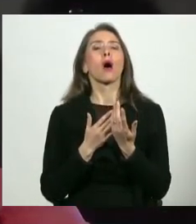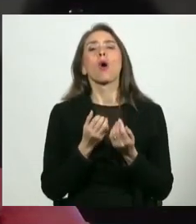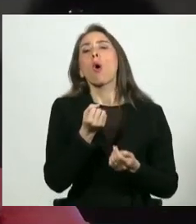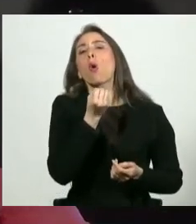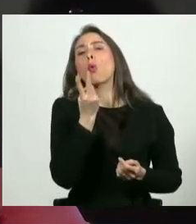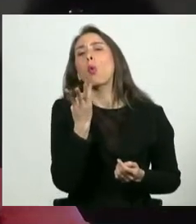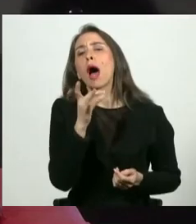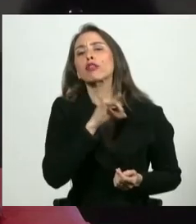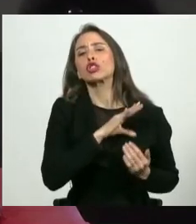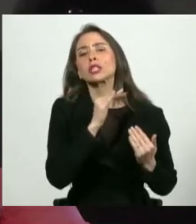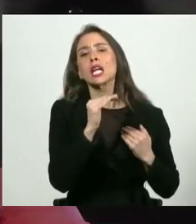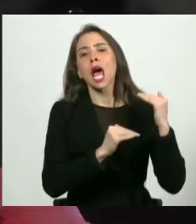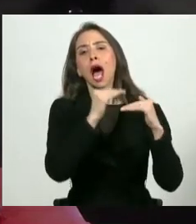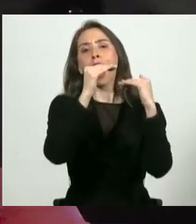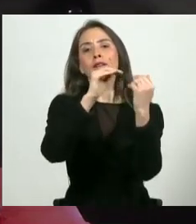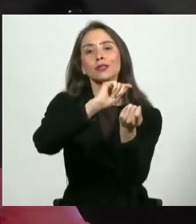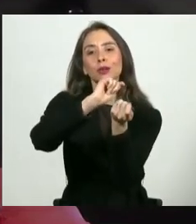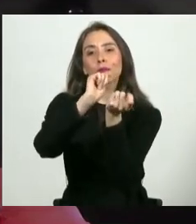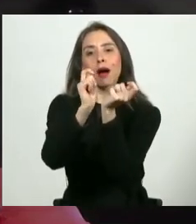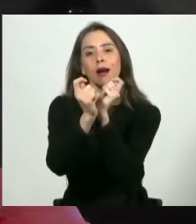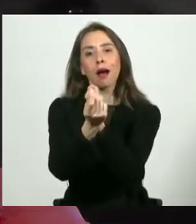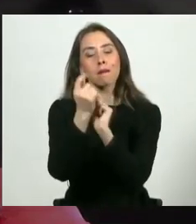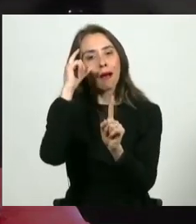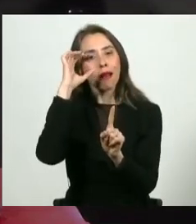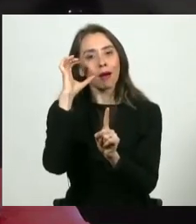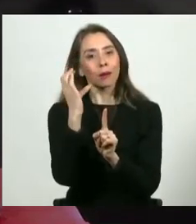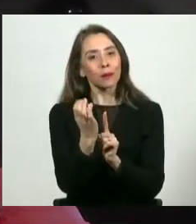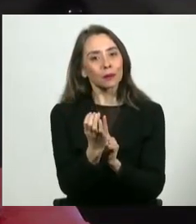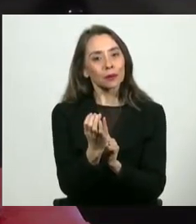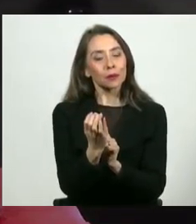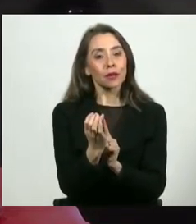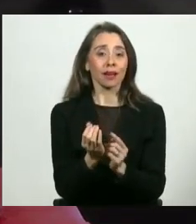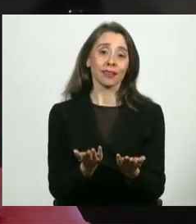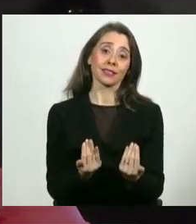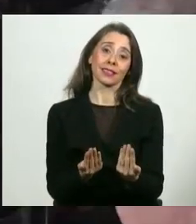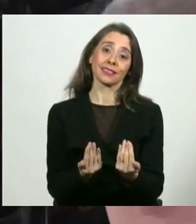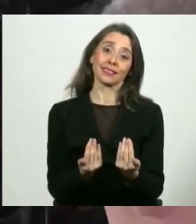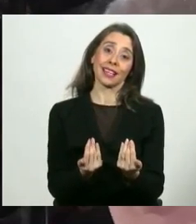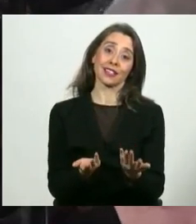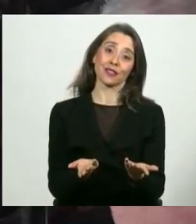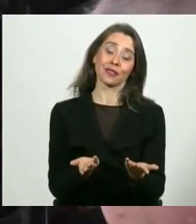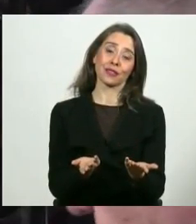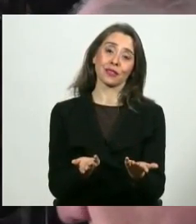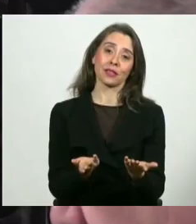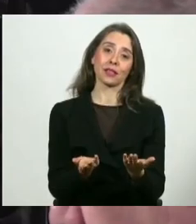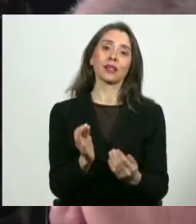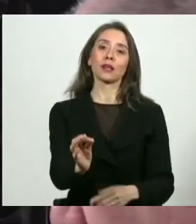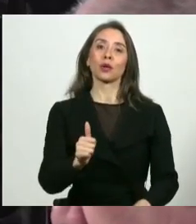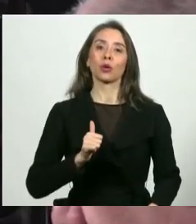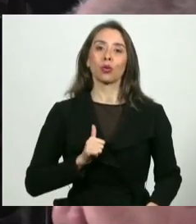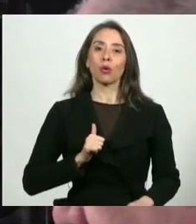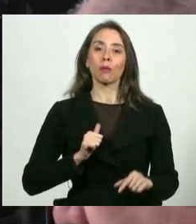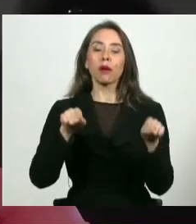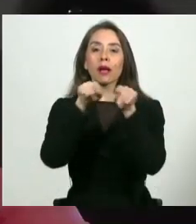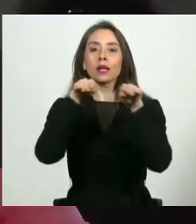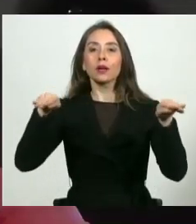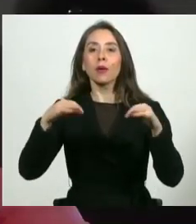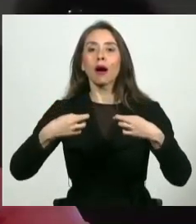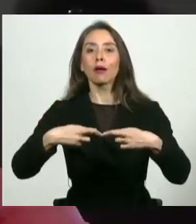avanzado Chile en el cambio cultural imprescindible y necesario para cumplir con la igualdad